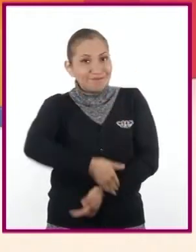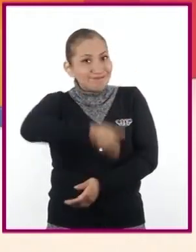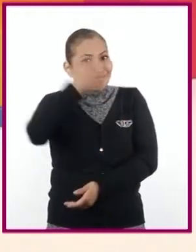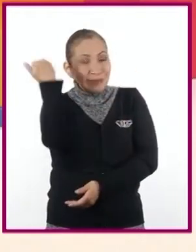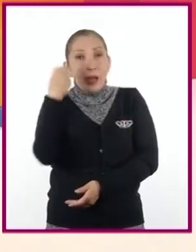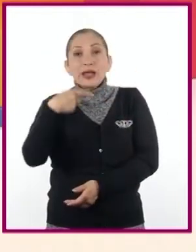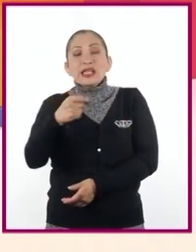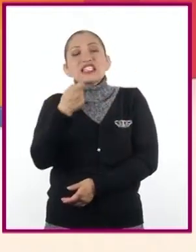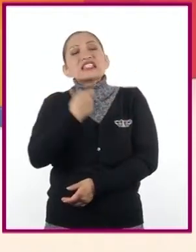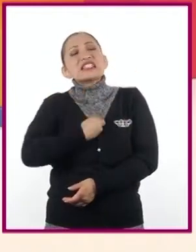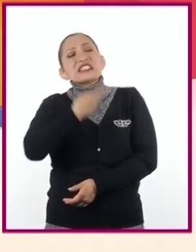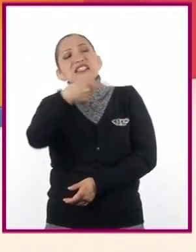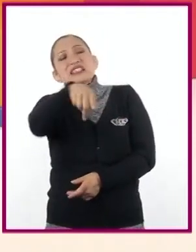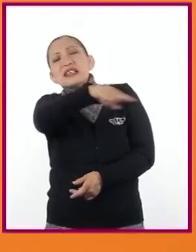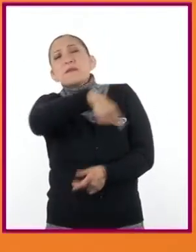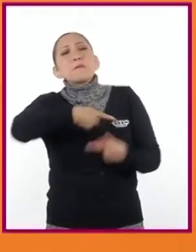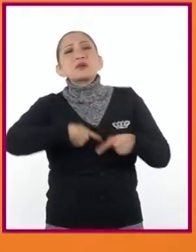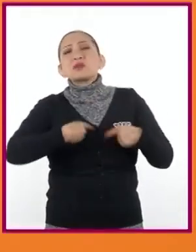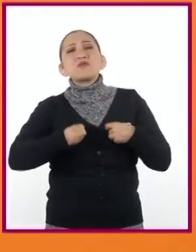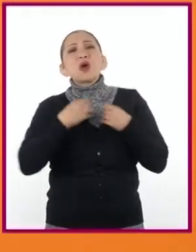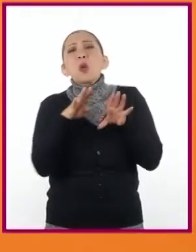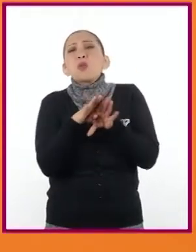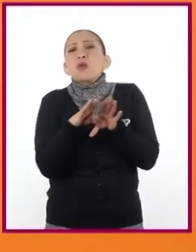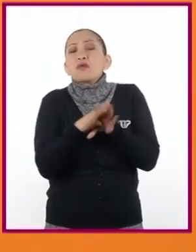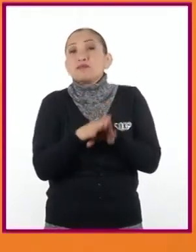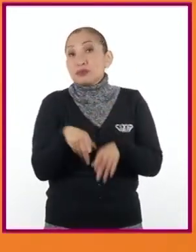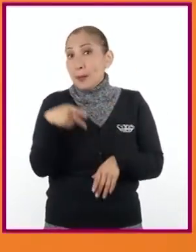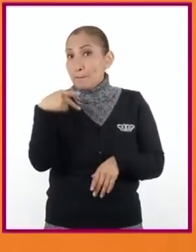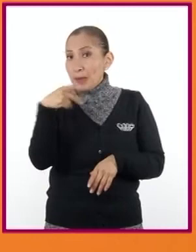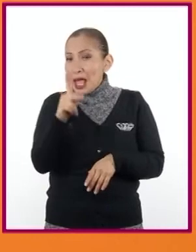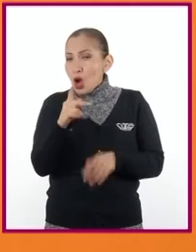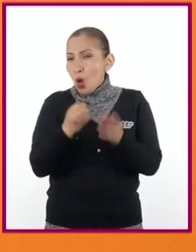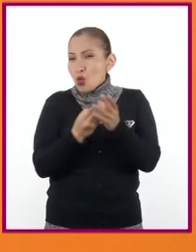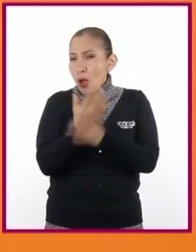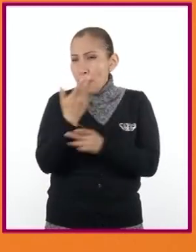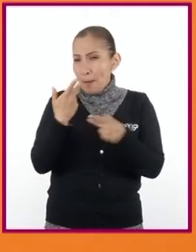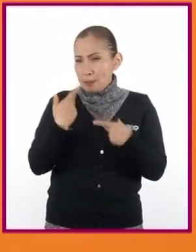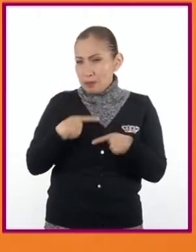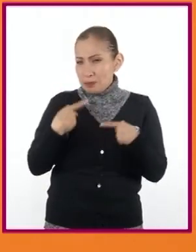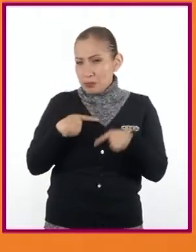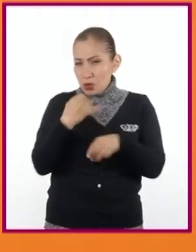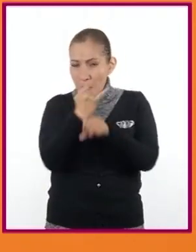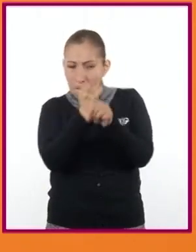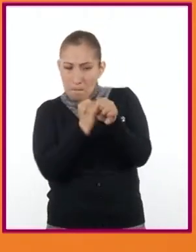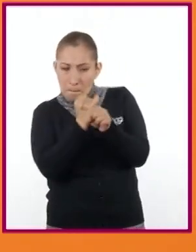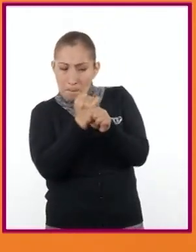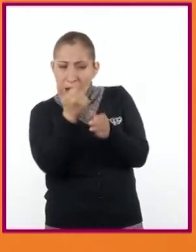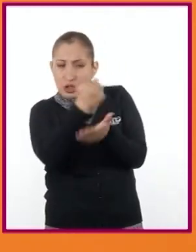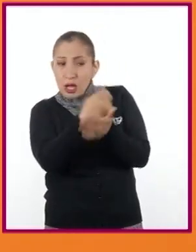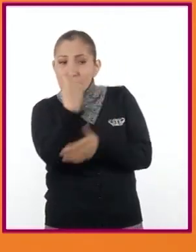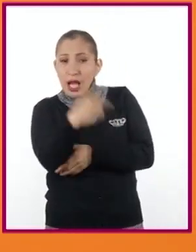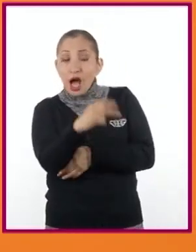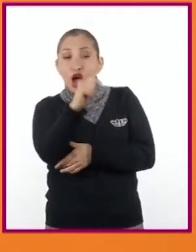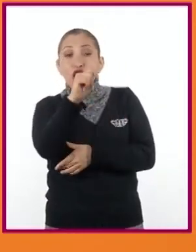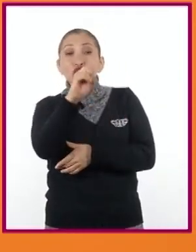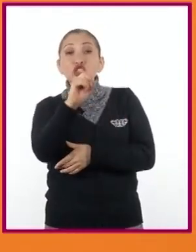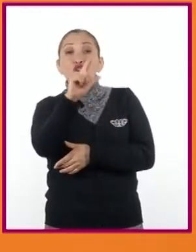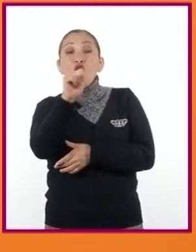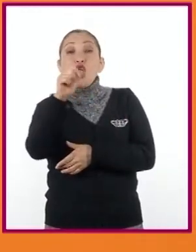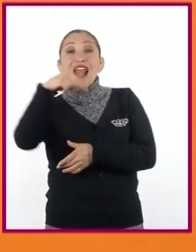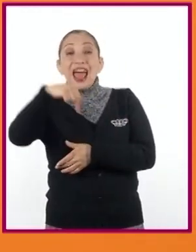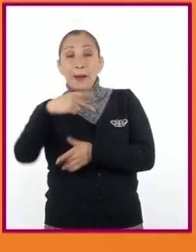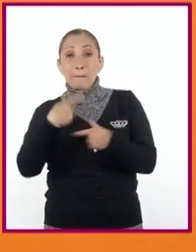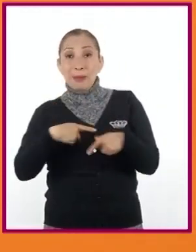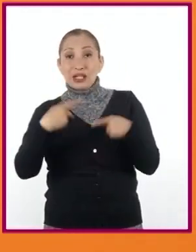hasta la identidad de sus pobladores. Sin embargo, los nuevos estudios proponen que la ciudad se llamaba Tolan, sus